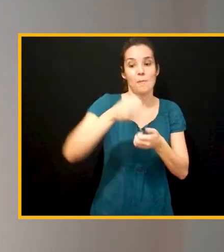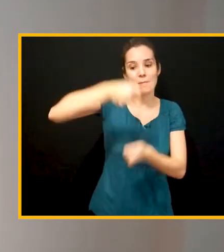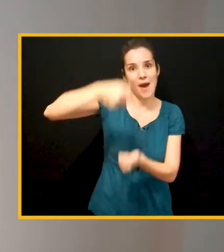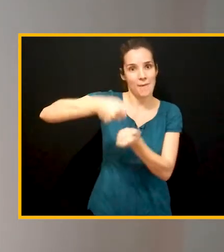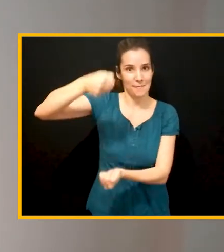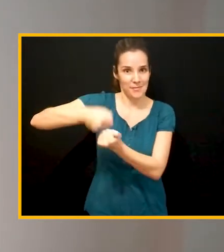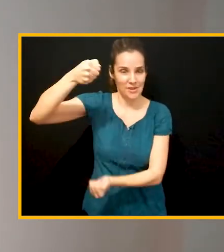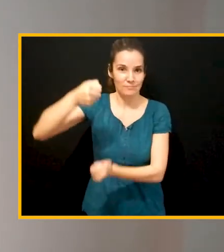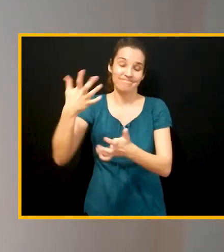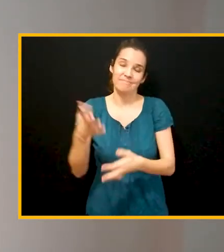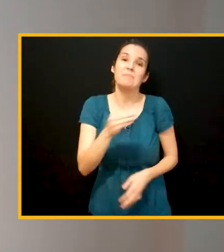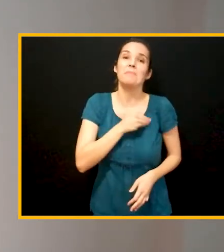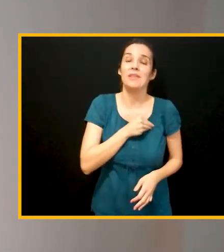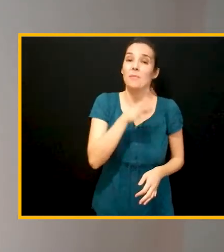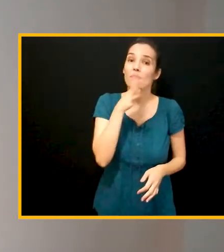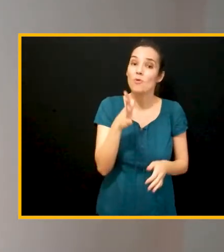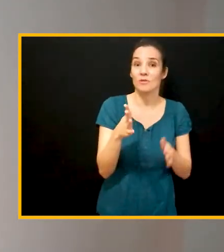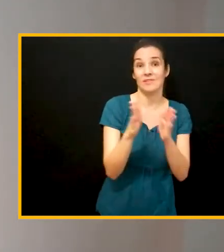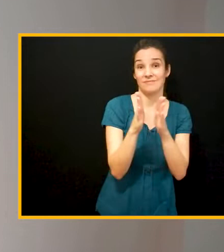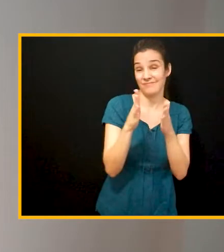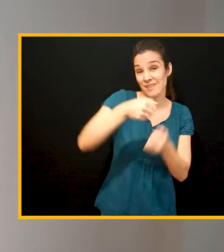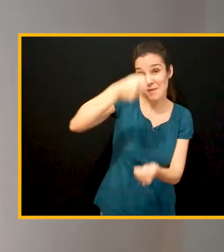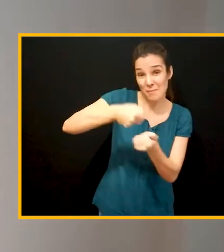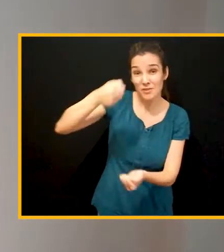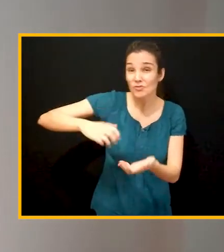desgracia, toda esa sabiduría se perdió en un incendio.